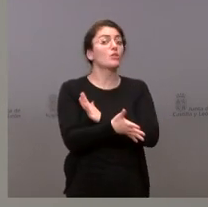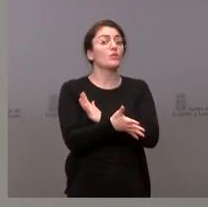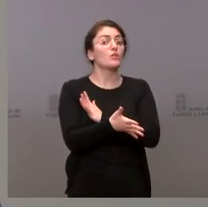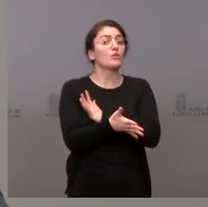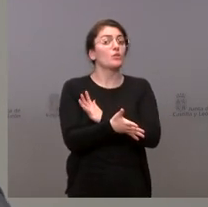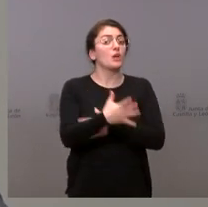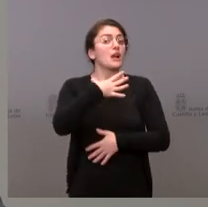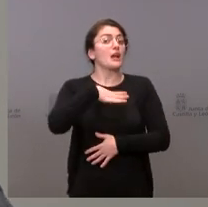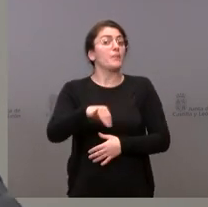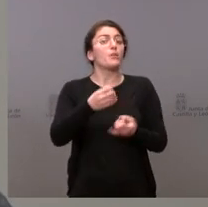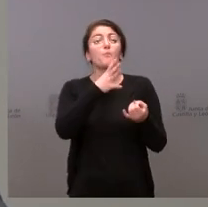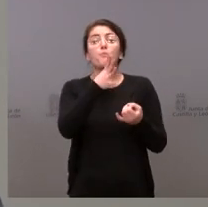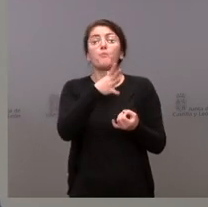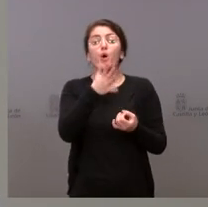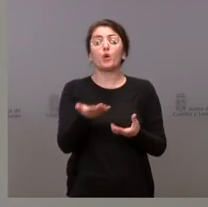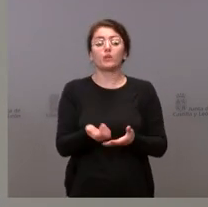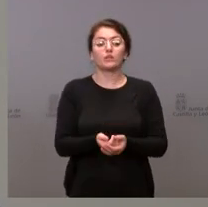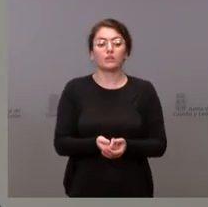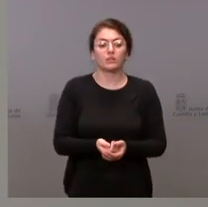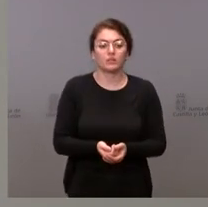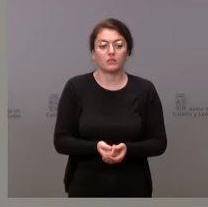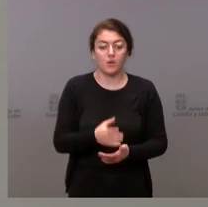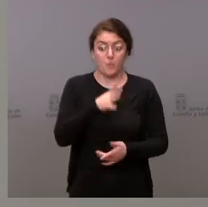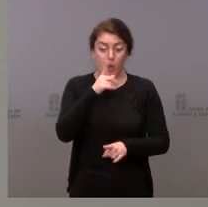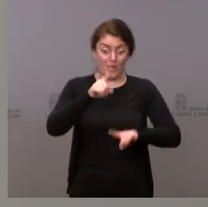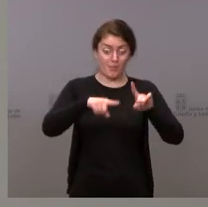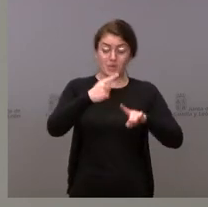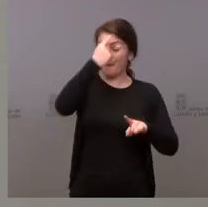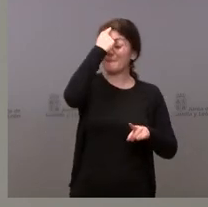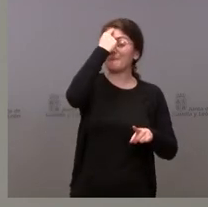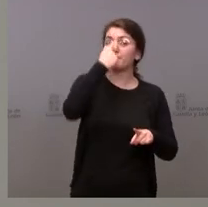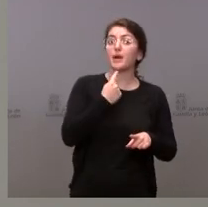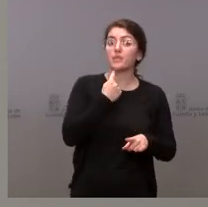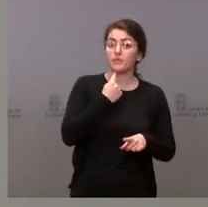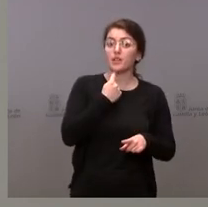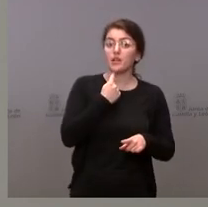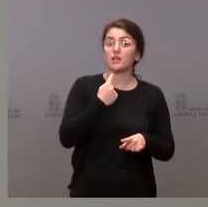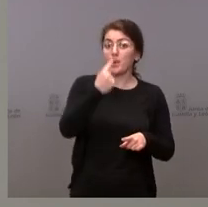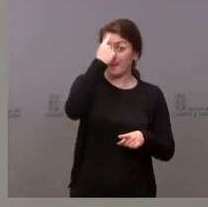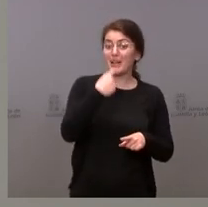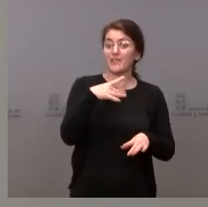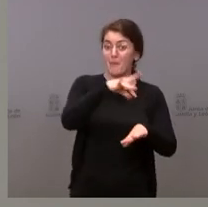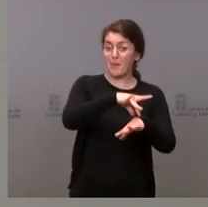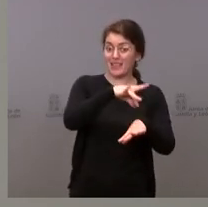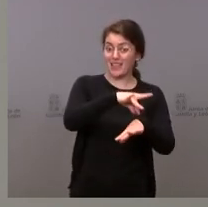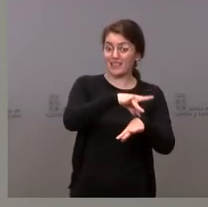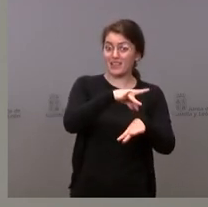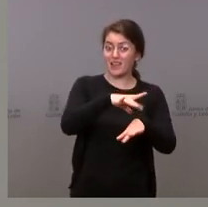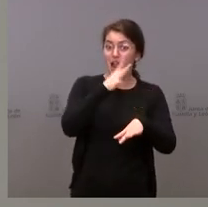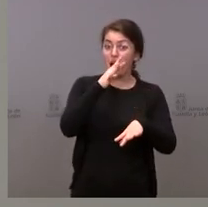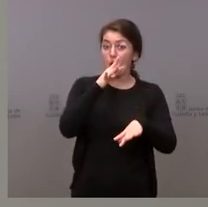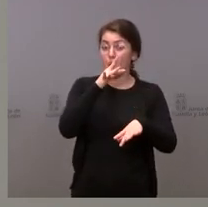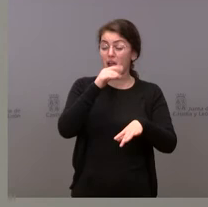encontrar claramente de acuerdo al perfil de los de los pacientes que se encuentran ingresados